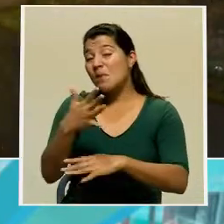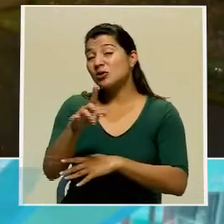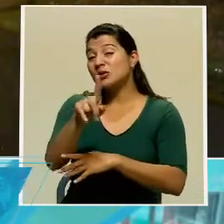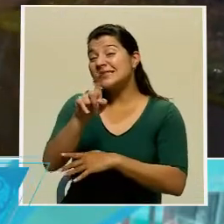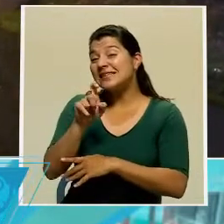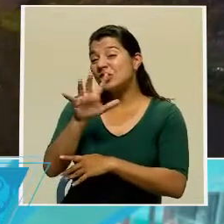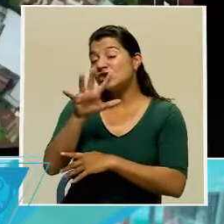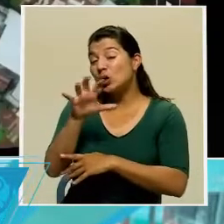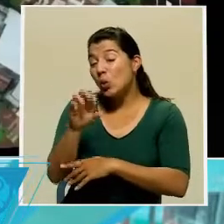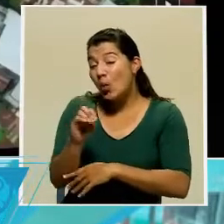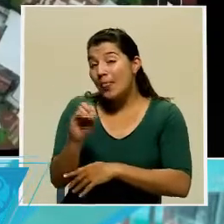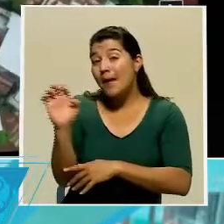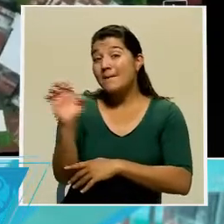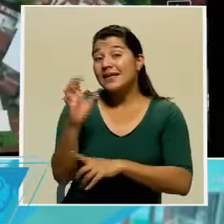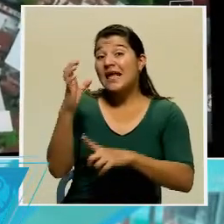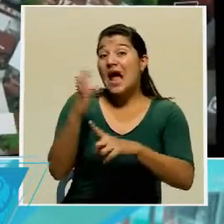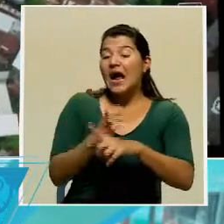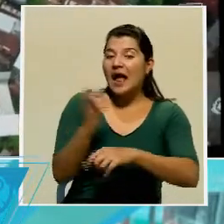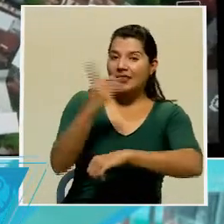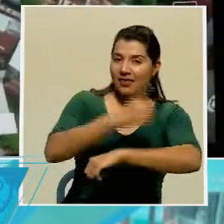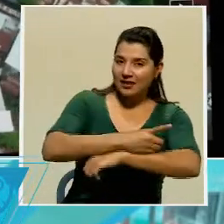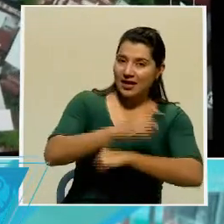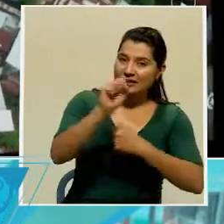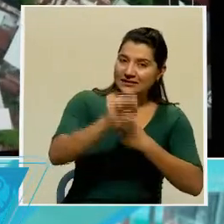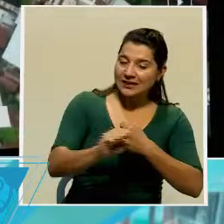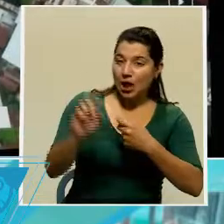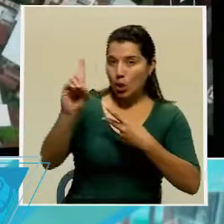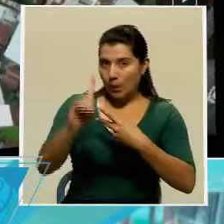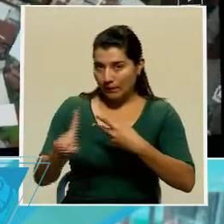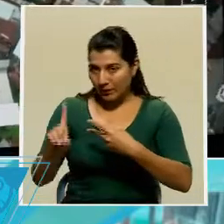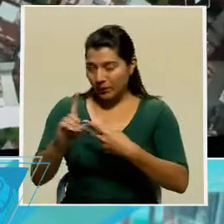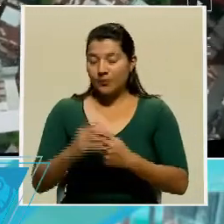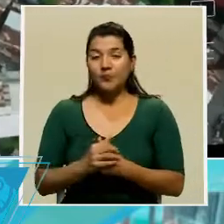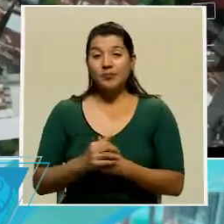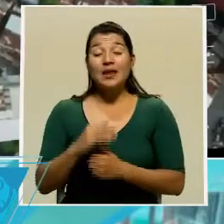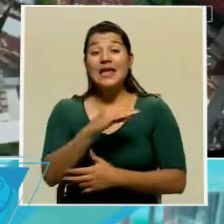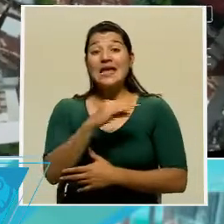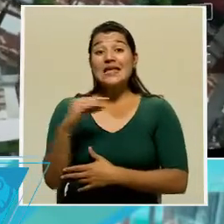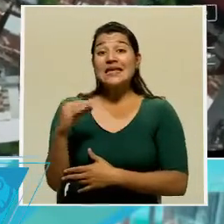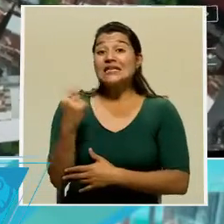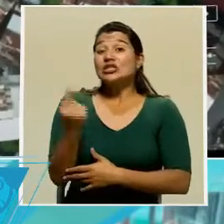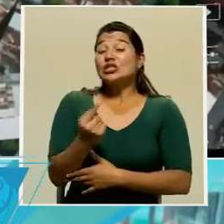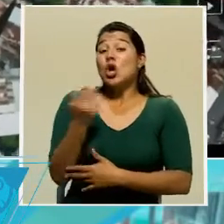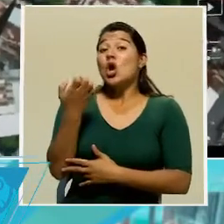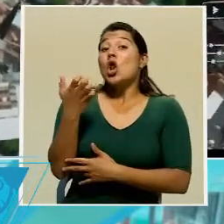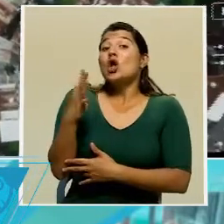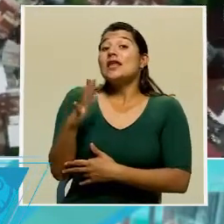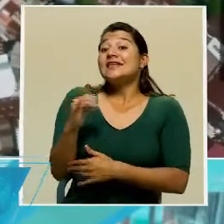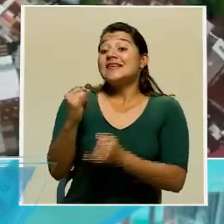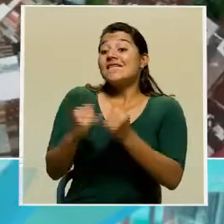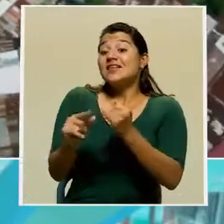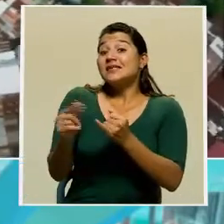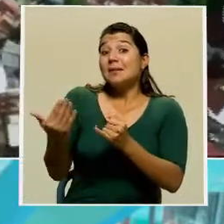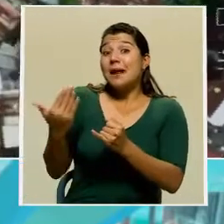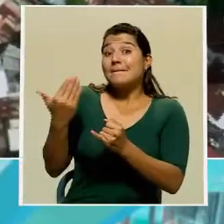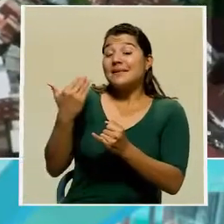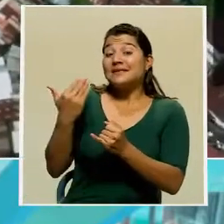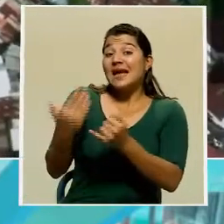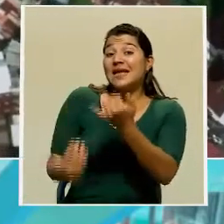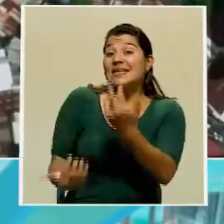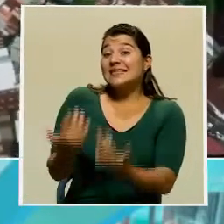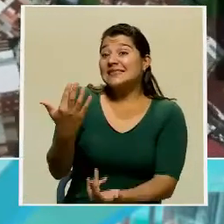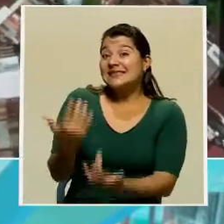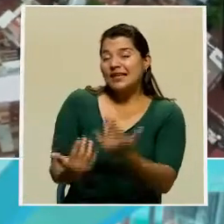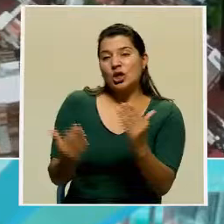150 emergencias, de las cuales solo 15 este fin de semana fueron incendios